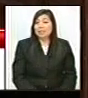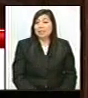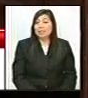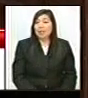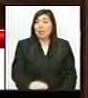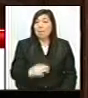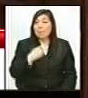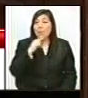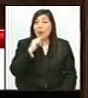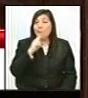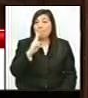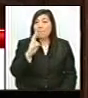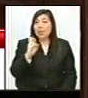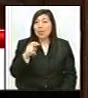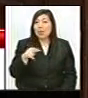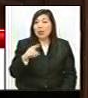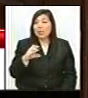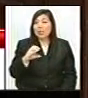Rojas.